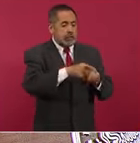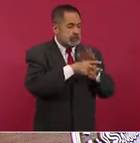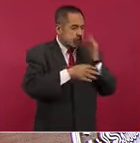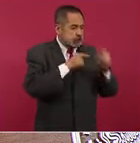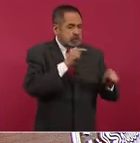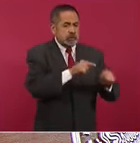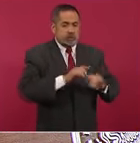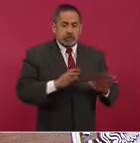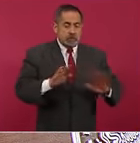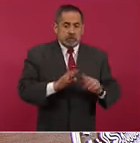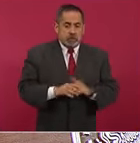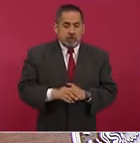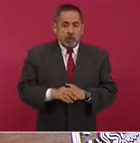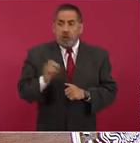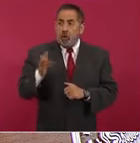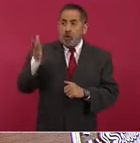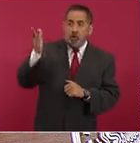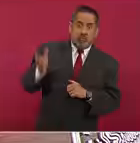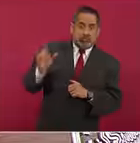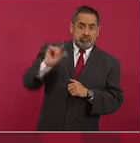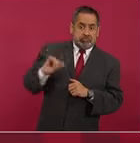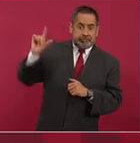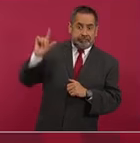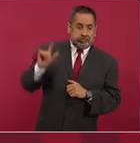porque no se podía tocar al intocable.